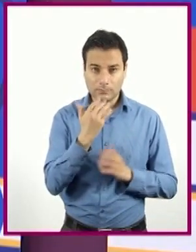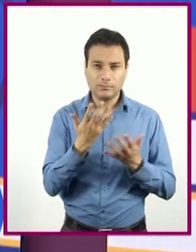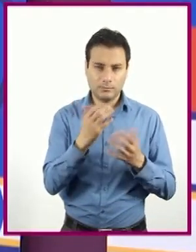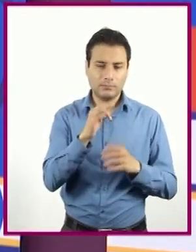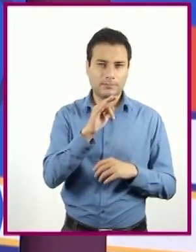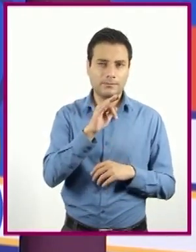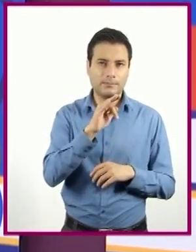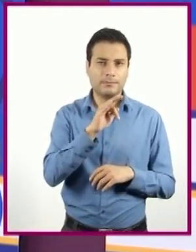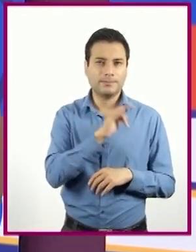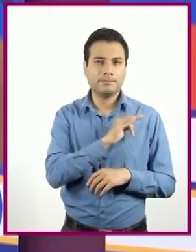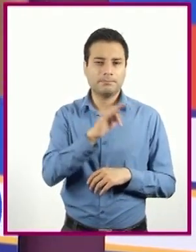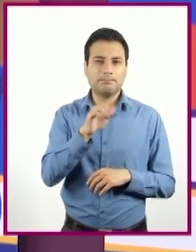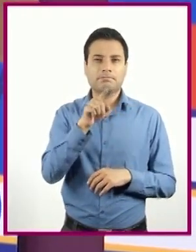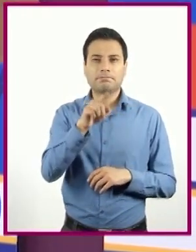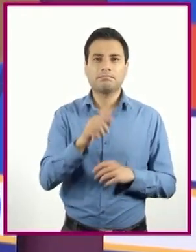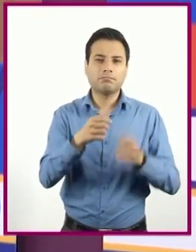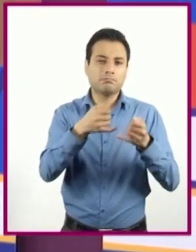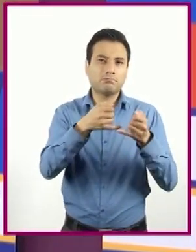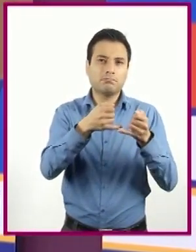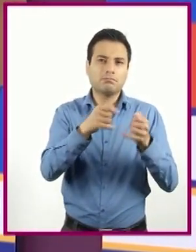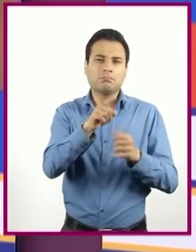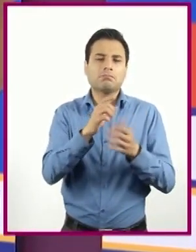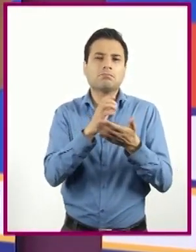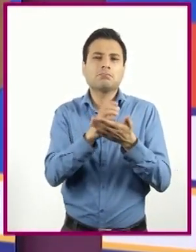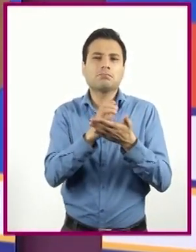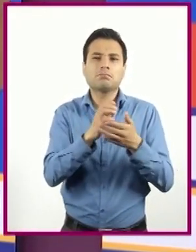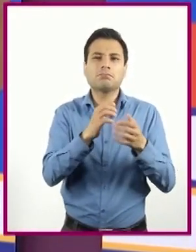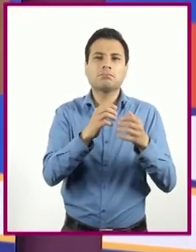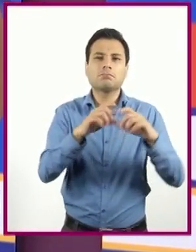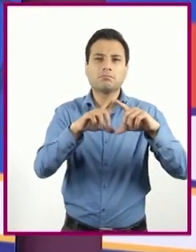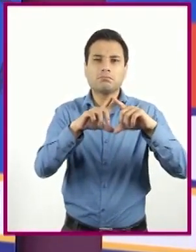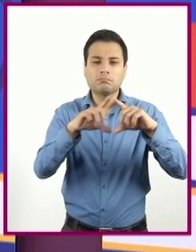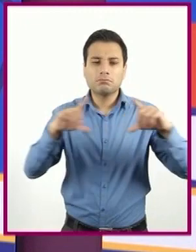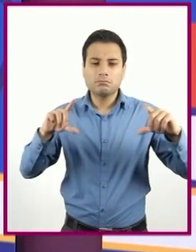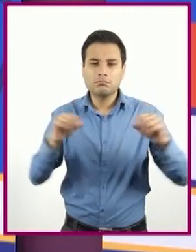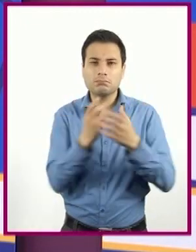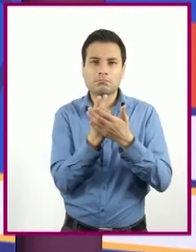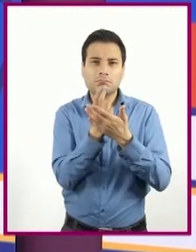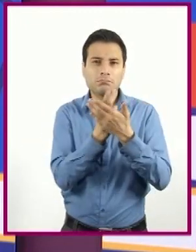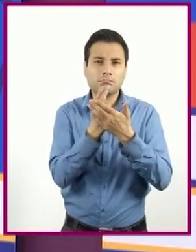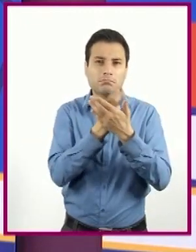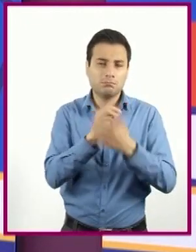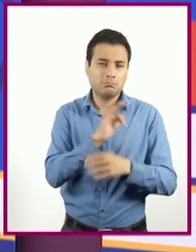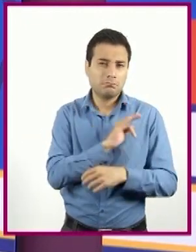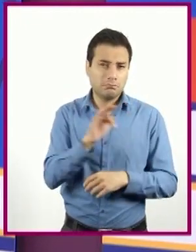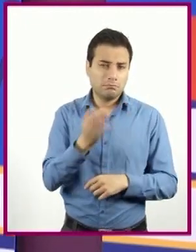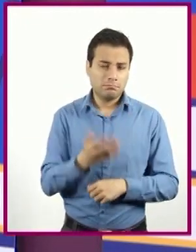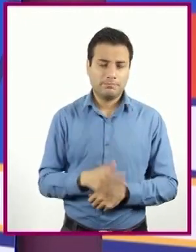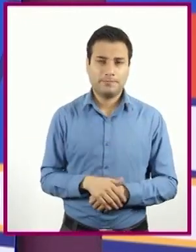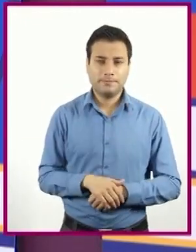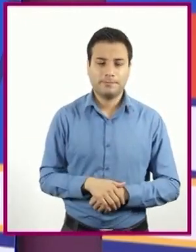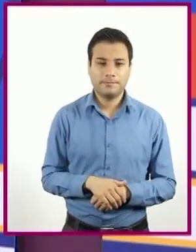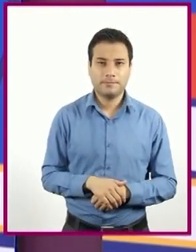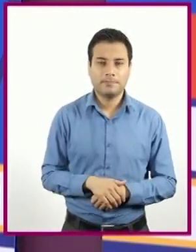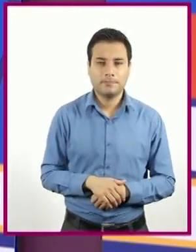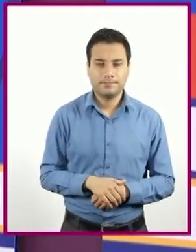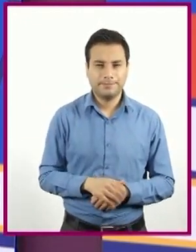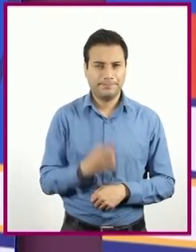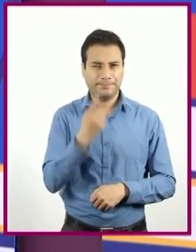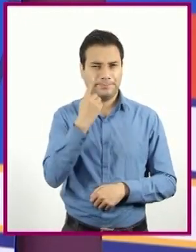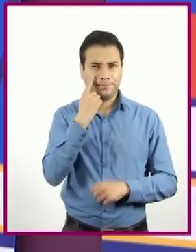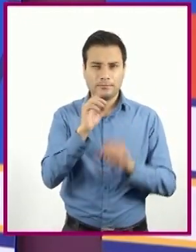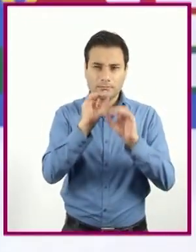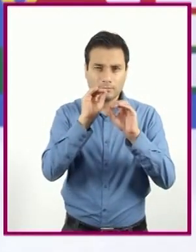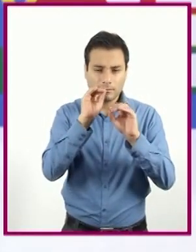pueden colocar una línea y hacerla como si fuera una ficha. Bien, ahora observen cómo quedaría el llenado de